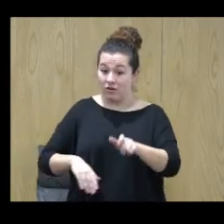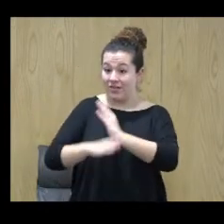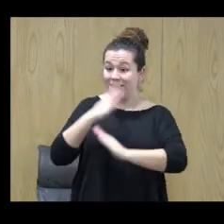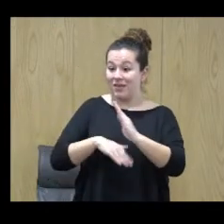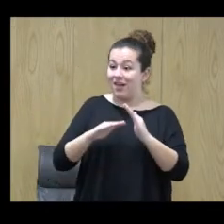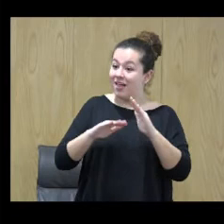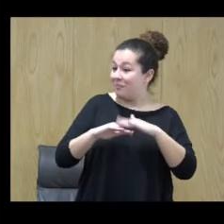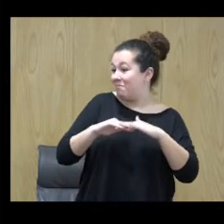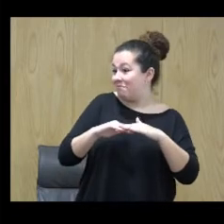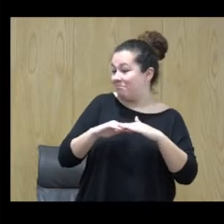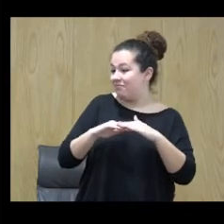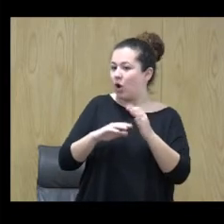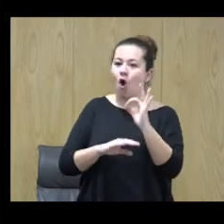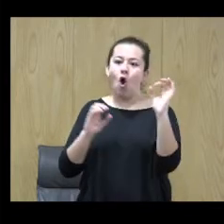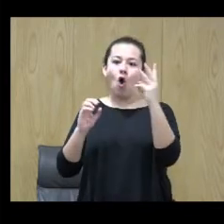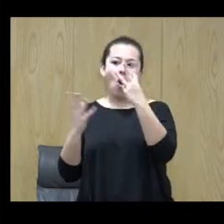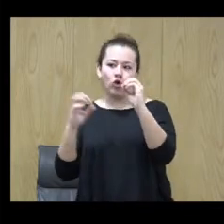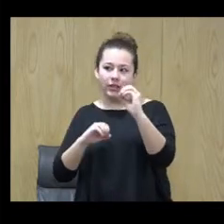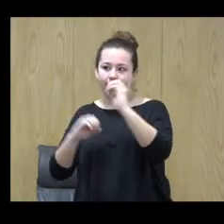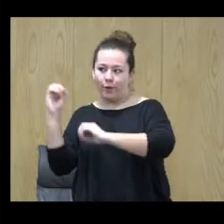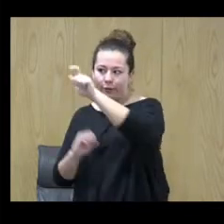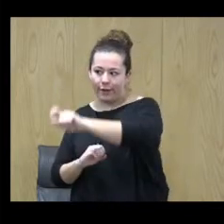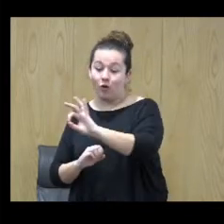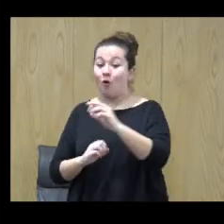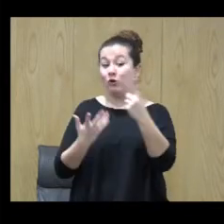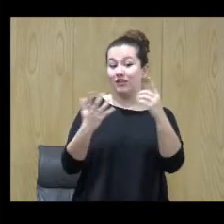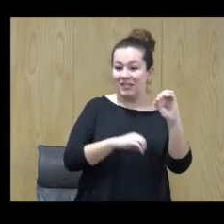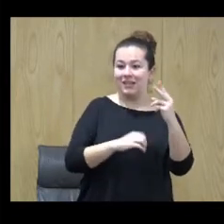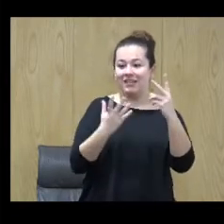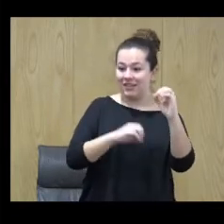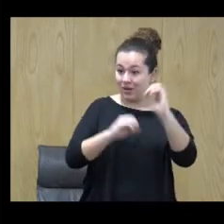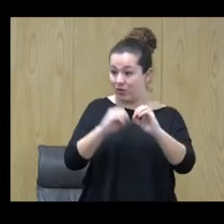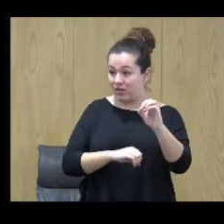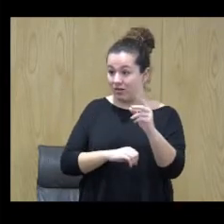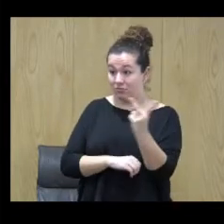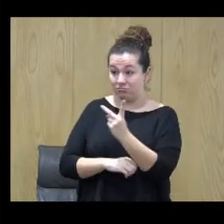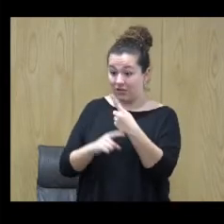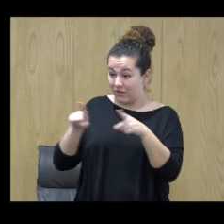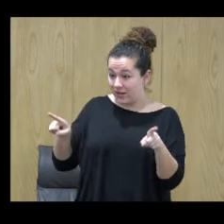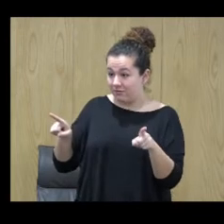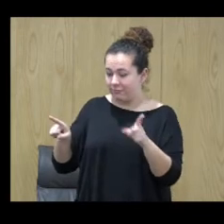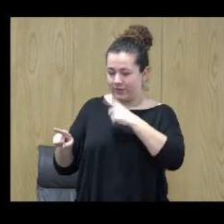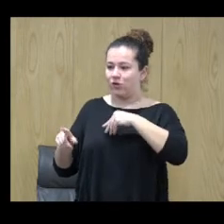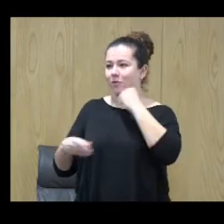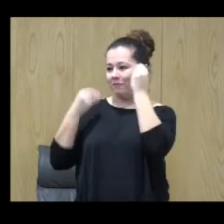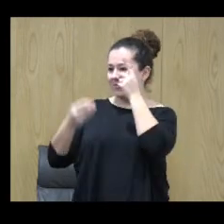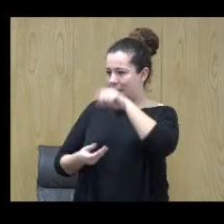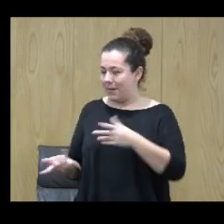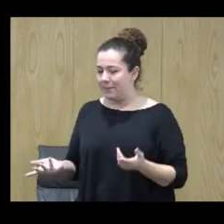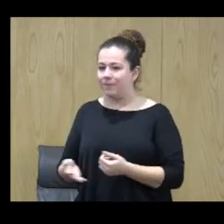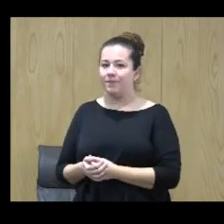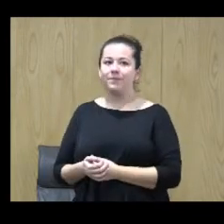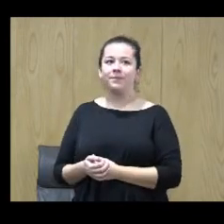más bajo. Por ejemplo, un 30% frente a uno de 60, un 70%. Eran cuestiones que nos planteábamos aquí también.